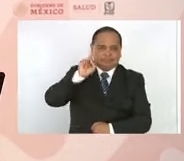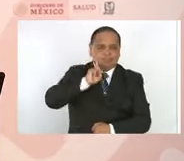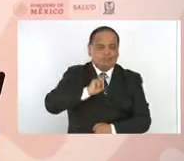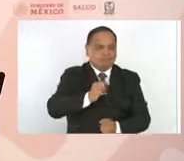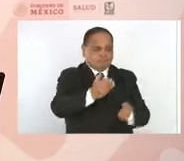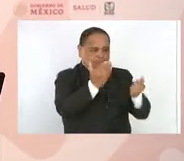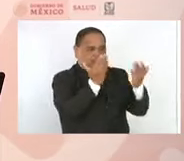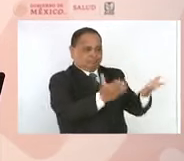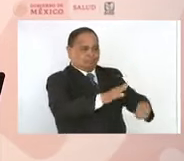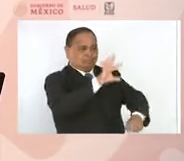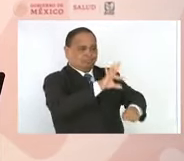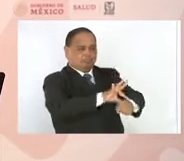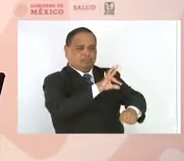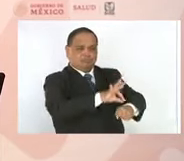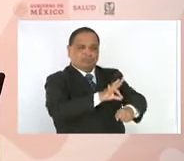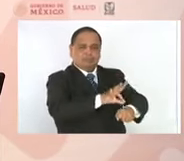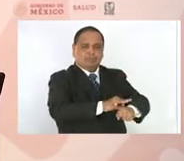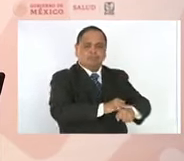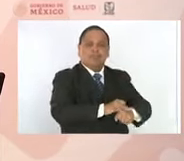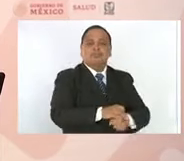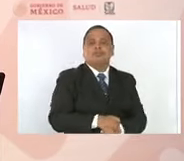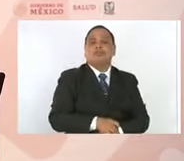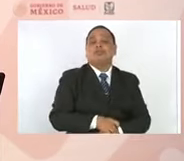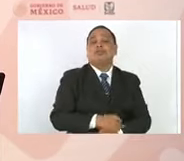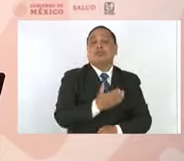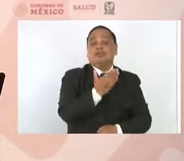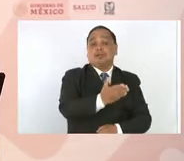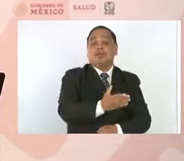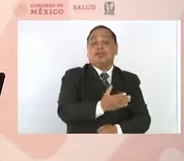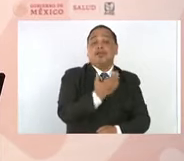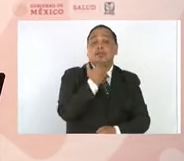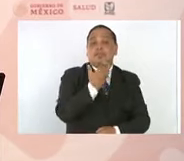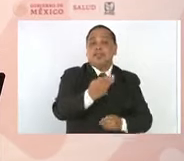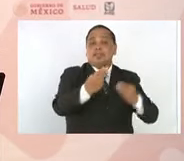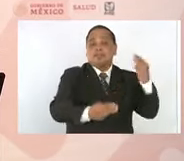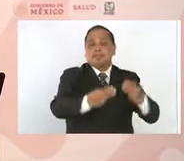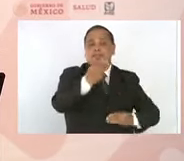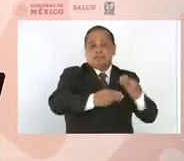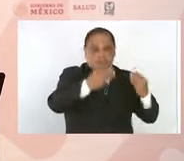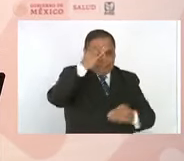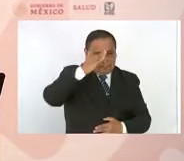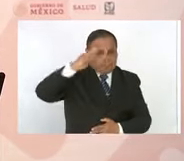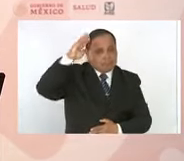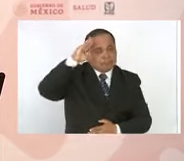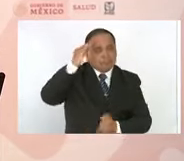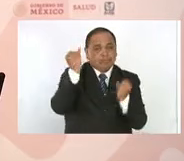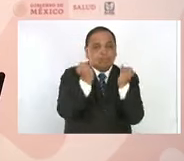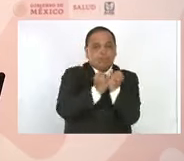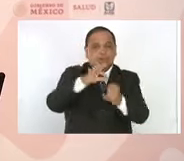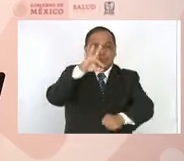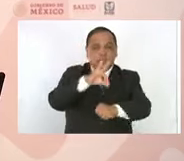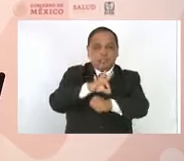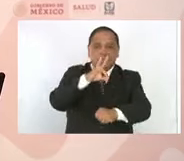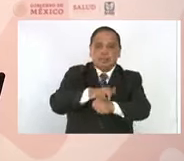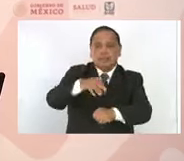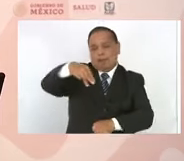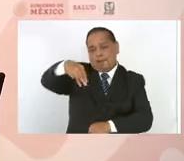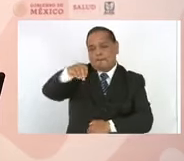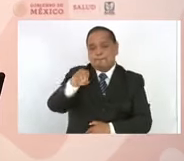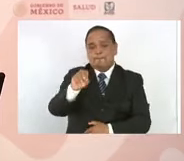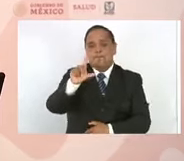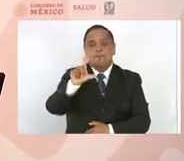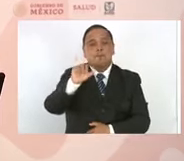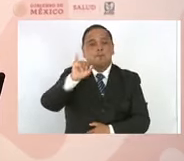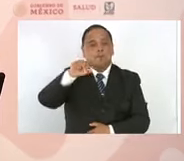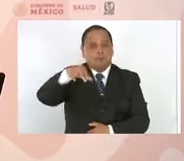Ángel Portal, ministro de Salud Pública de Cuba, y doctor Manuel de Jesús Molina. Además,